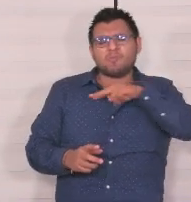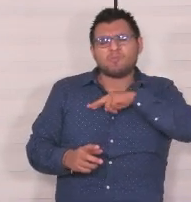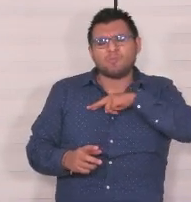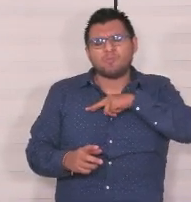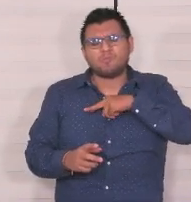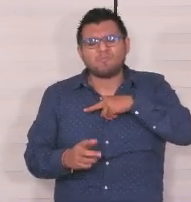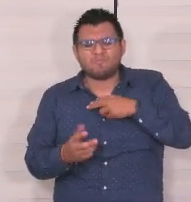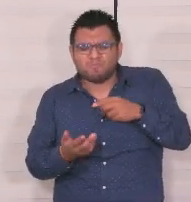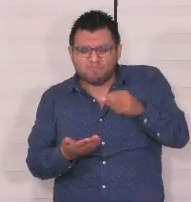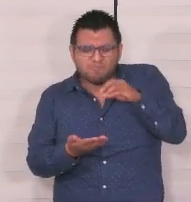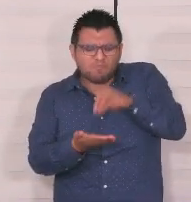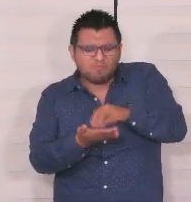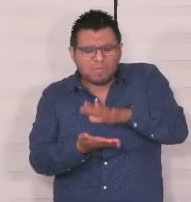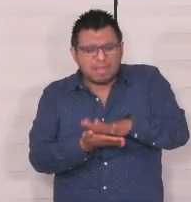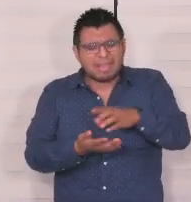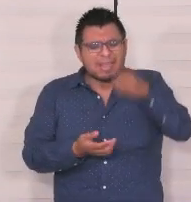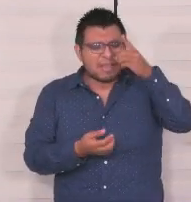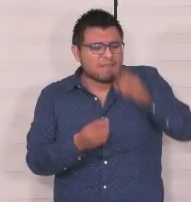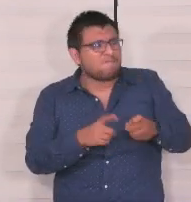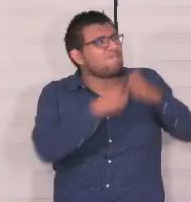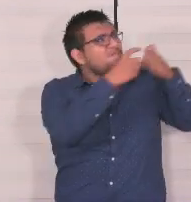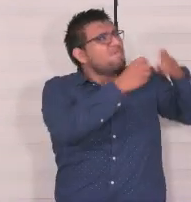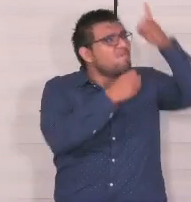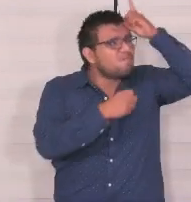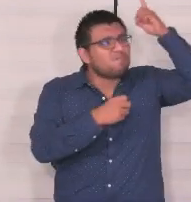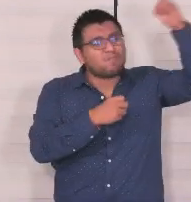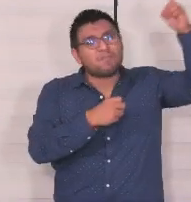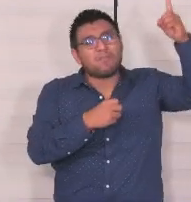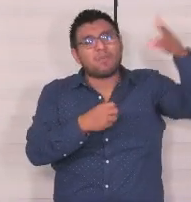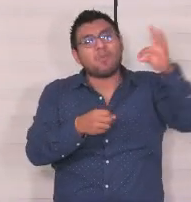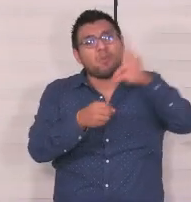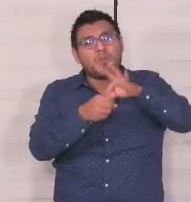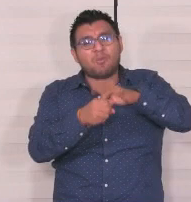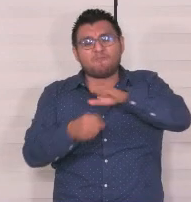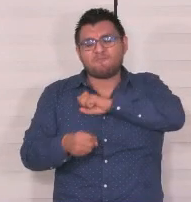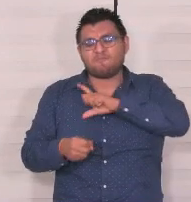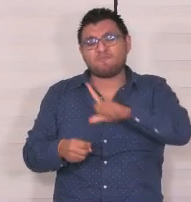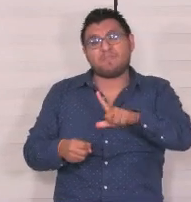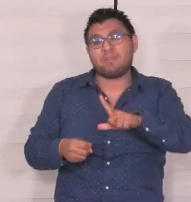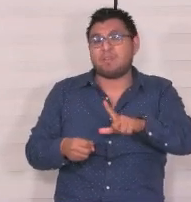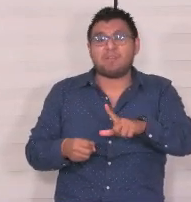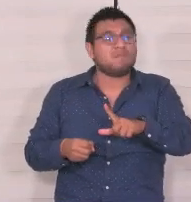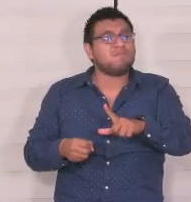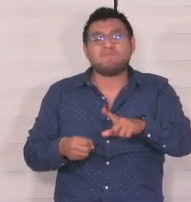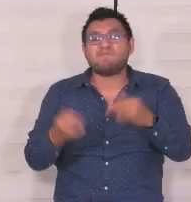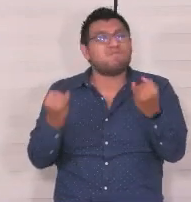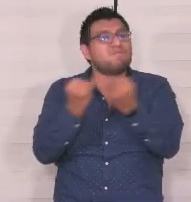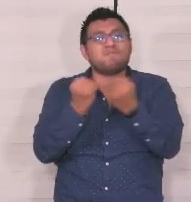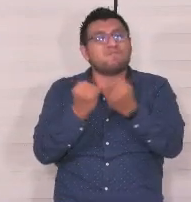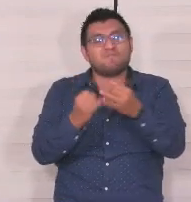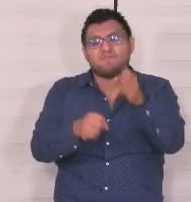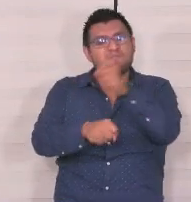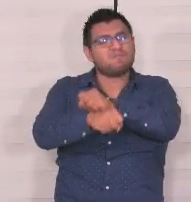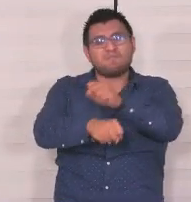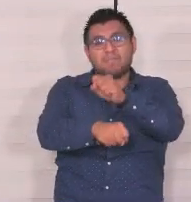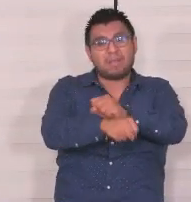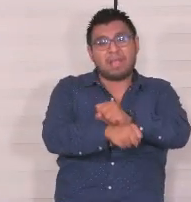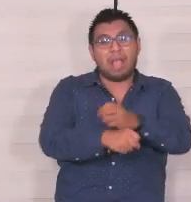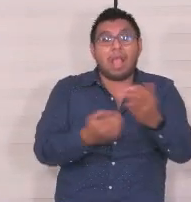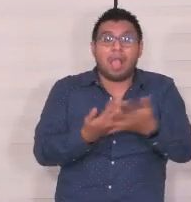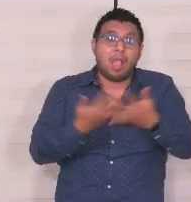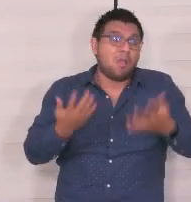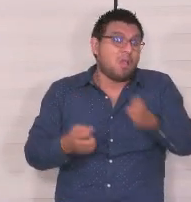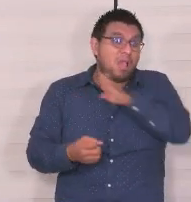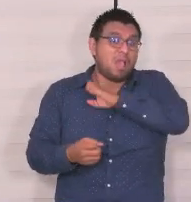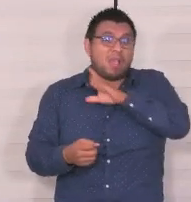propongamos darle al Señor una ofrenda de gratitud especial, no como todas las semanas, sino algo